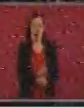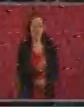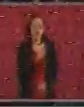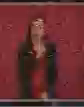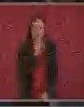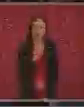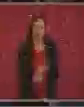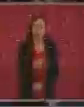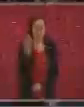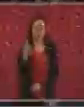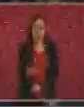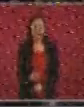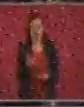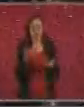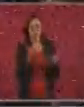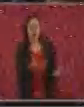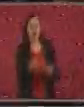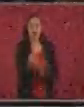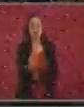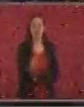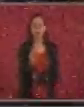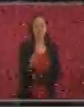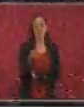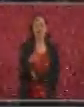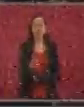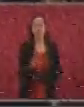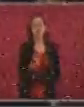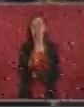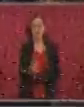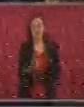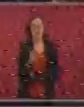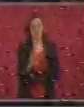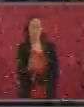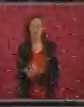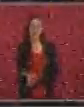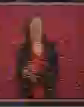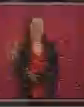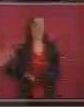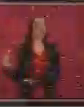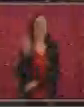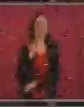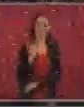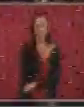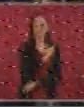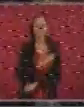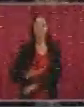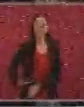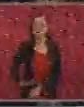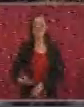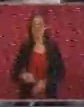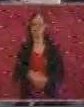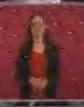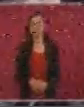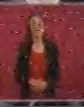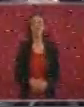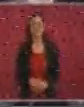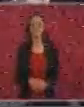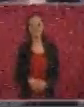Sí, cada vez se está polarizando en última instancia, como él los llama, fifís